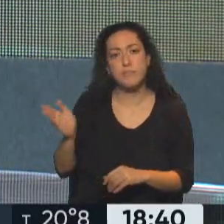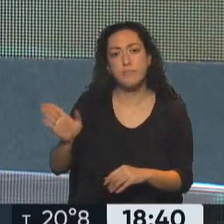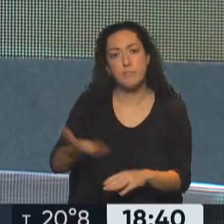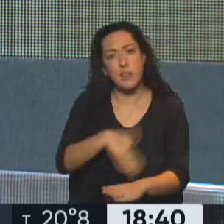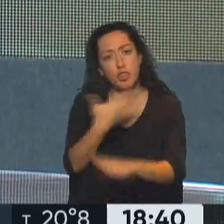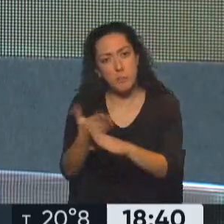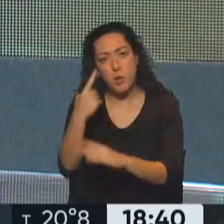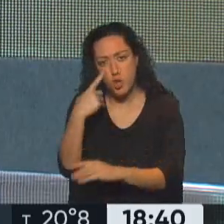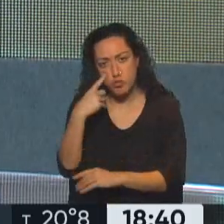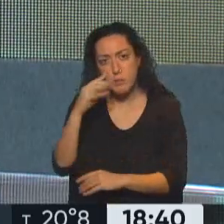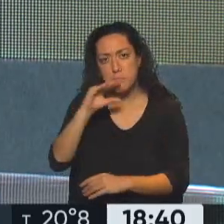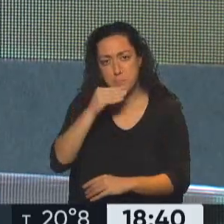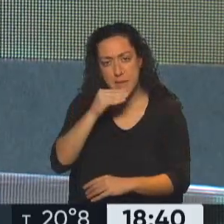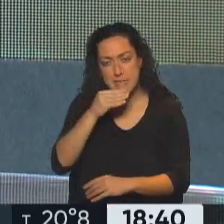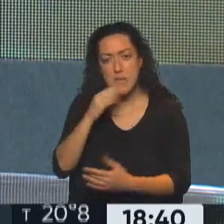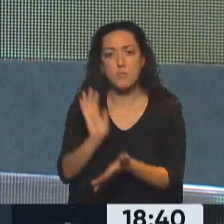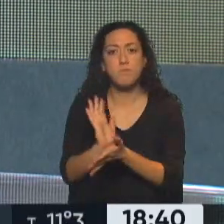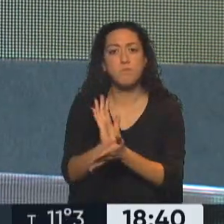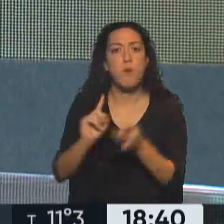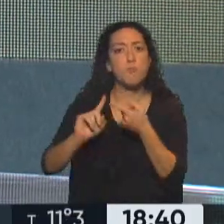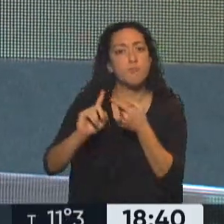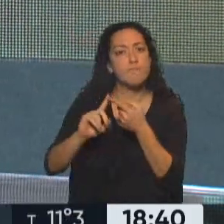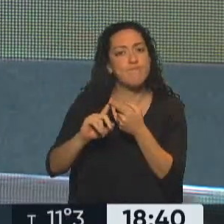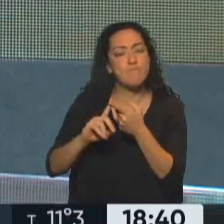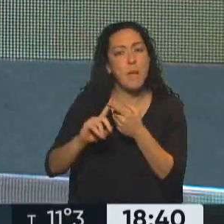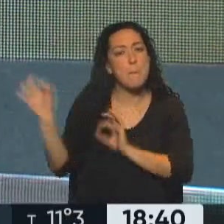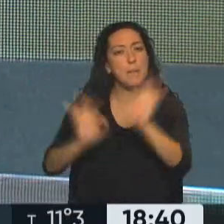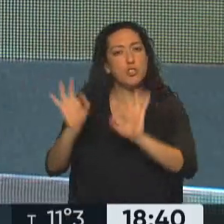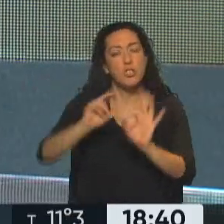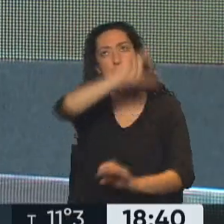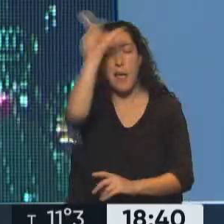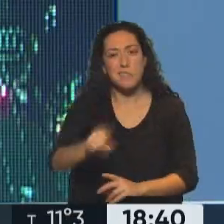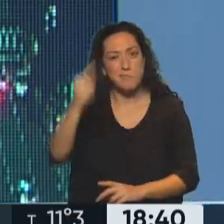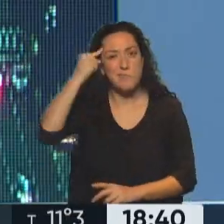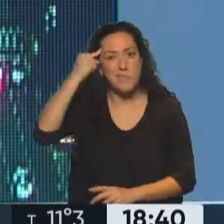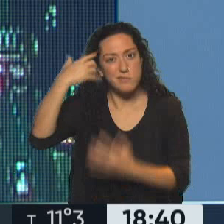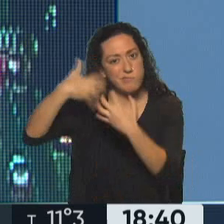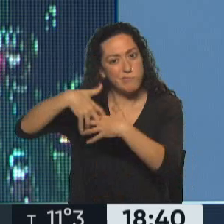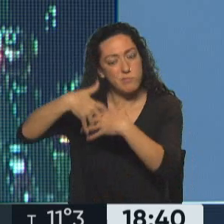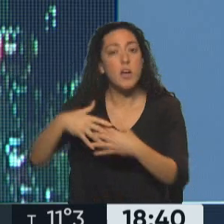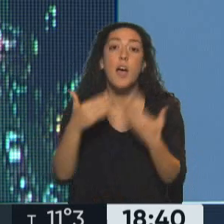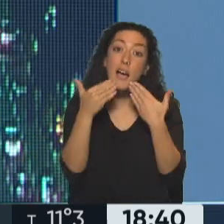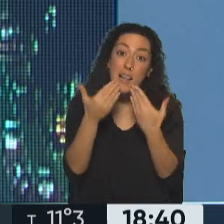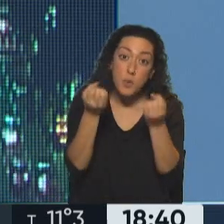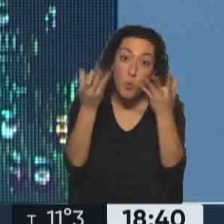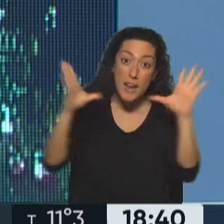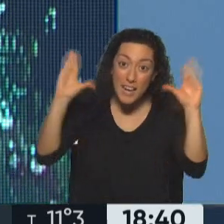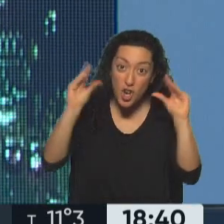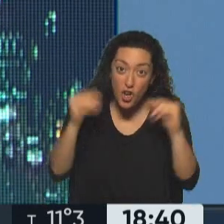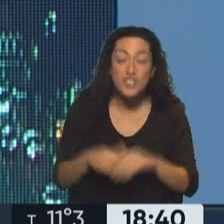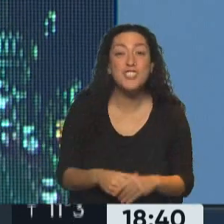y tracciona pensando en un proyecto país. Bienvenido. Gracias, buenas noches, Horacio,